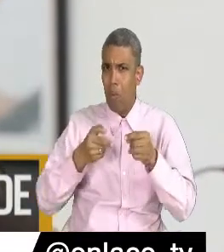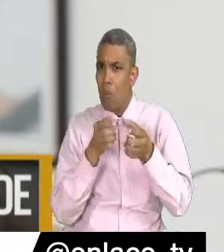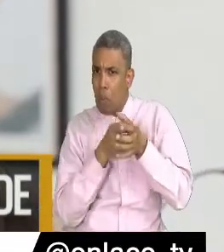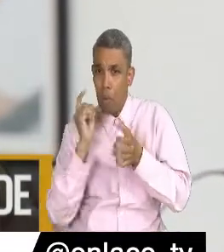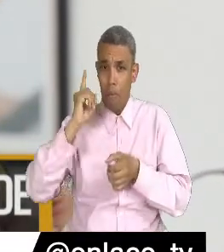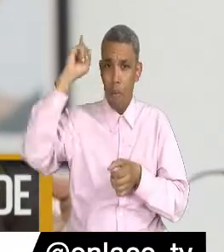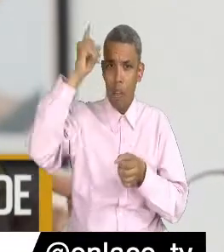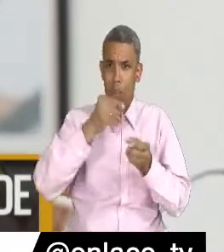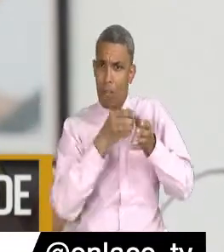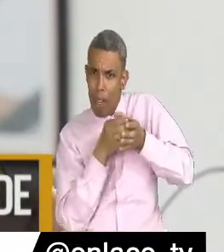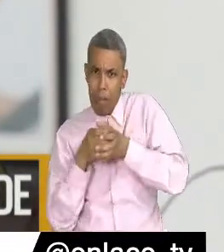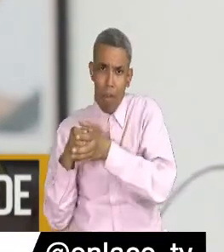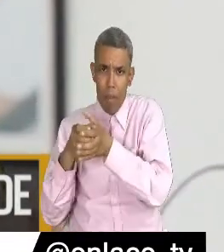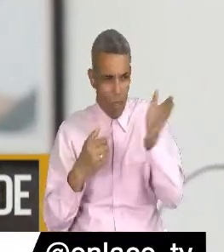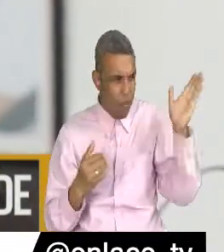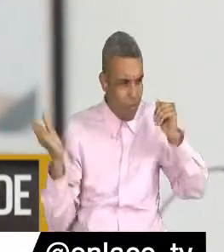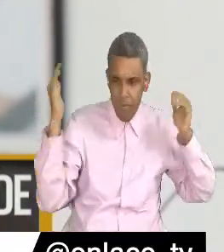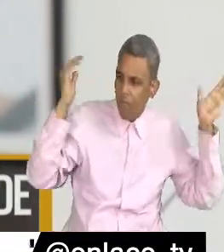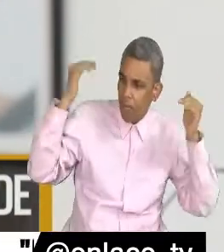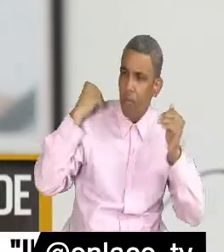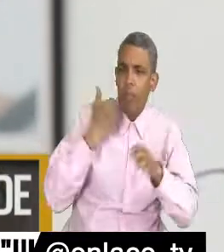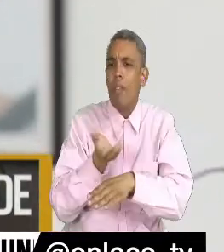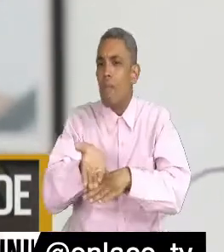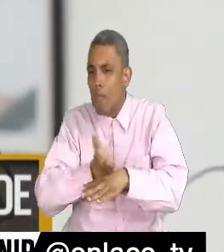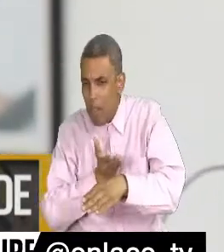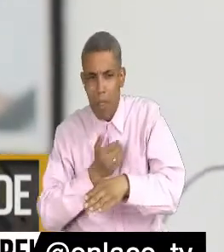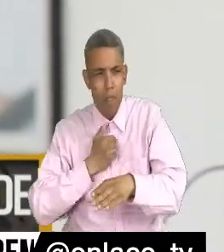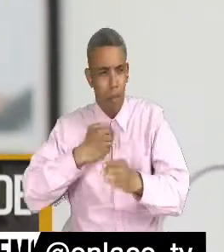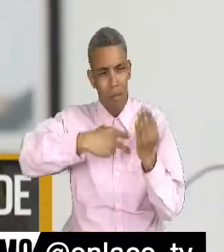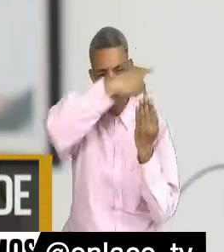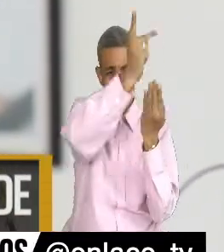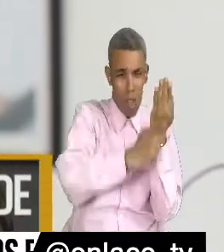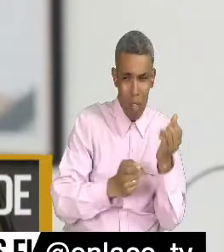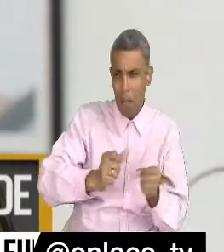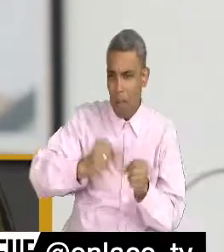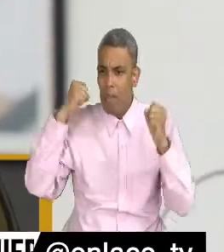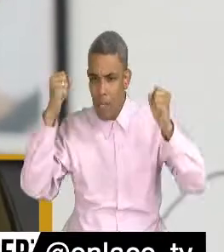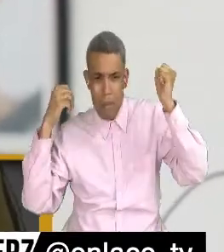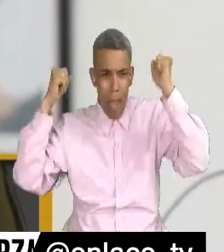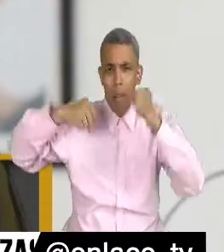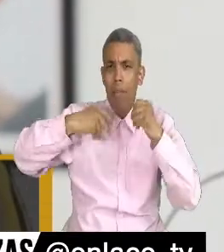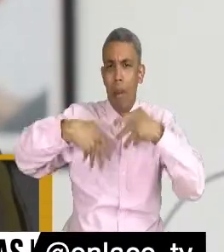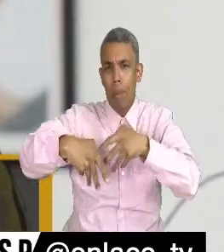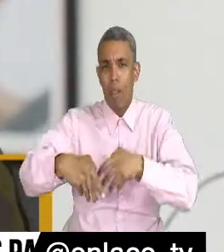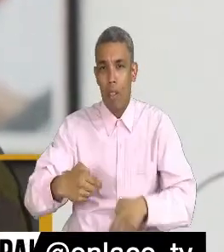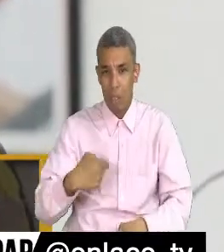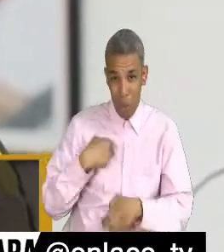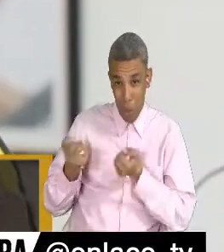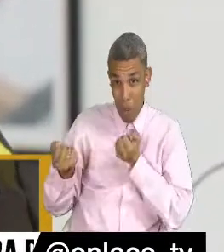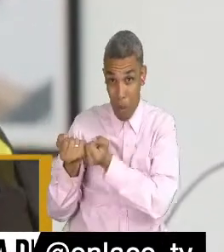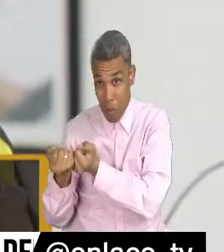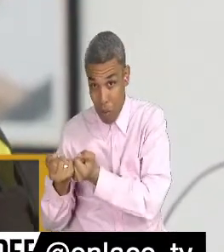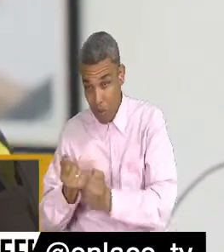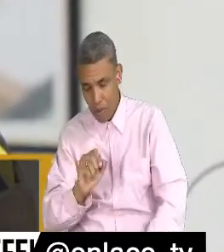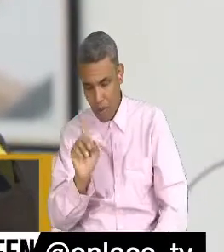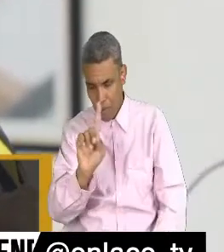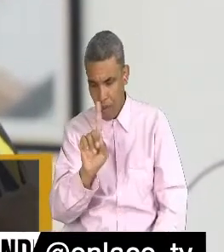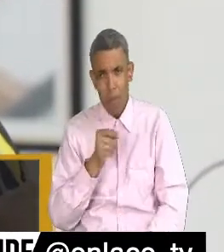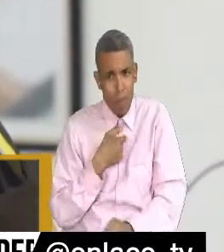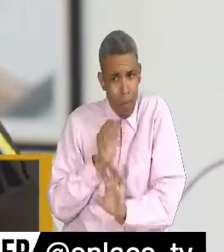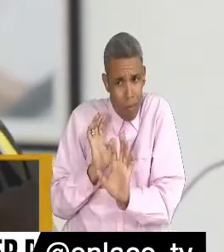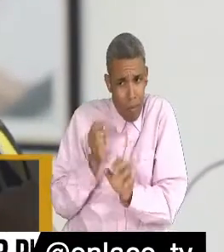que se viene programando desde los sectores sociales, entre los sectores cívicos, dentro de los sectores